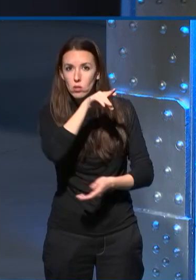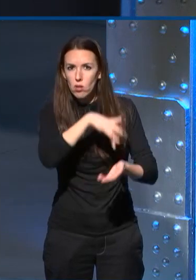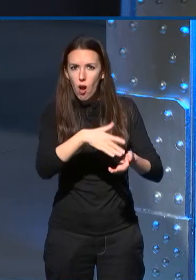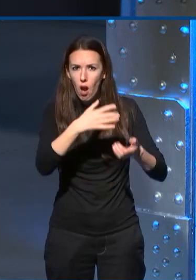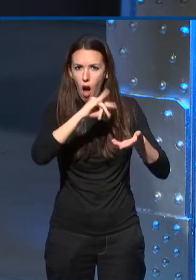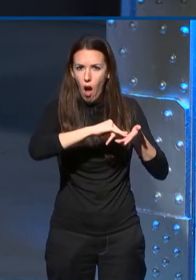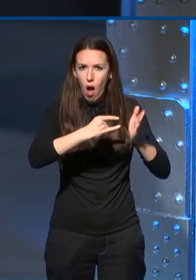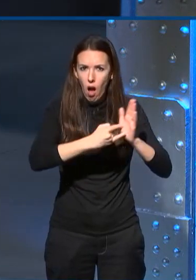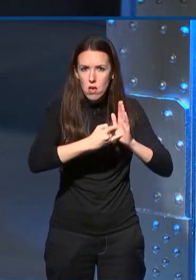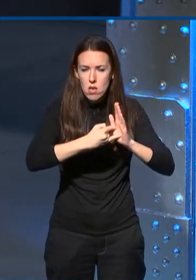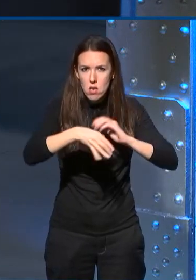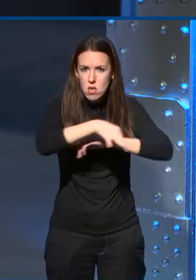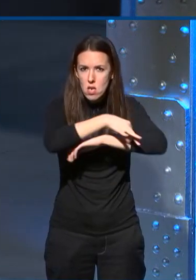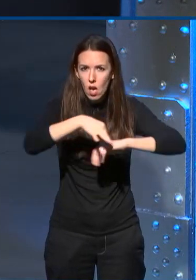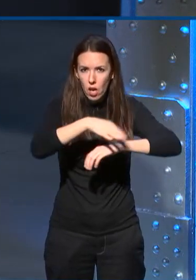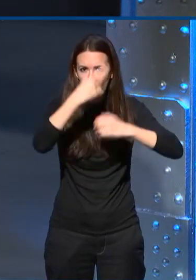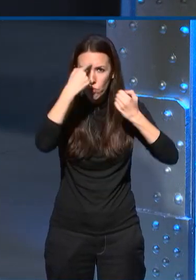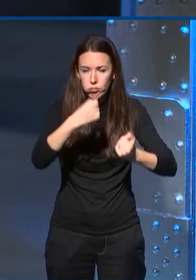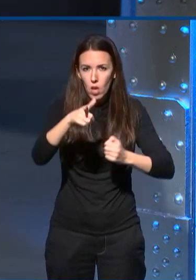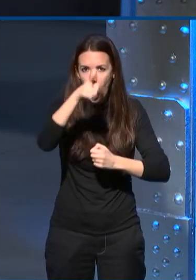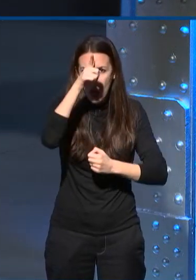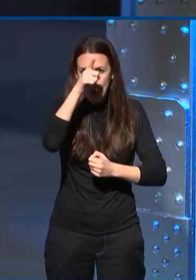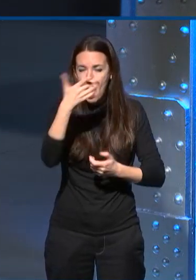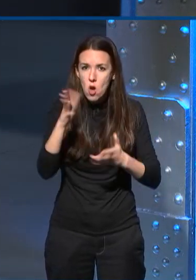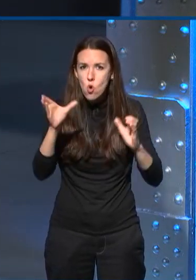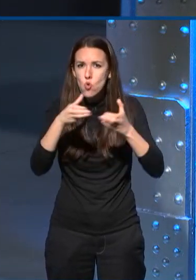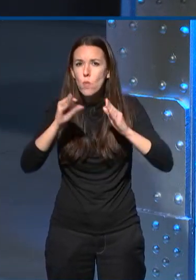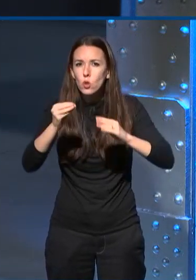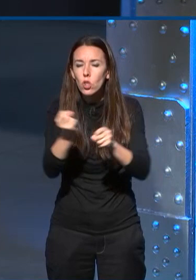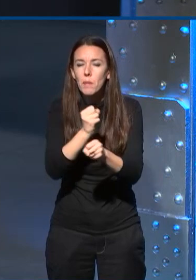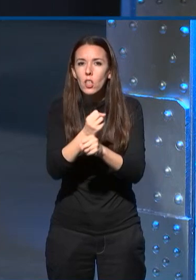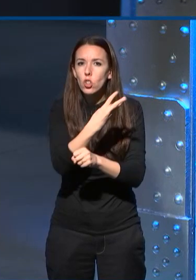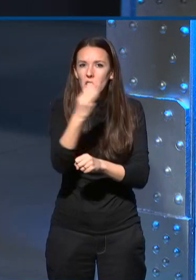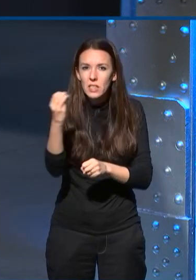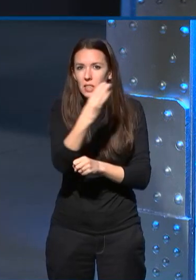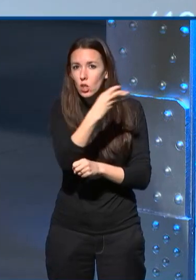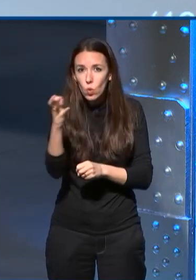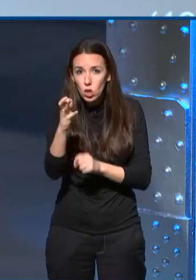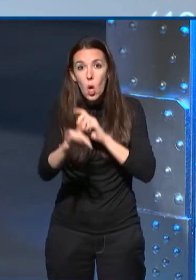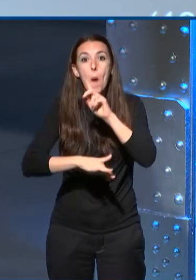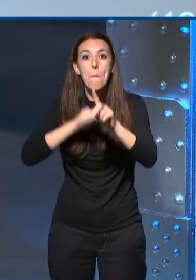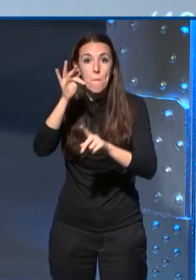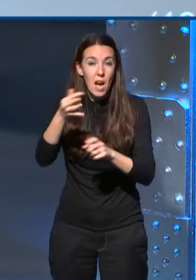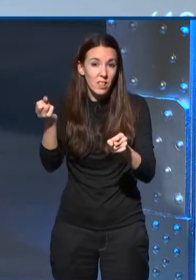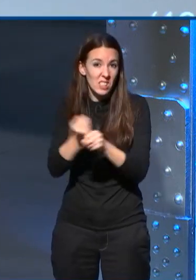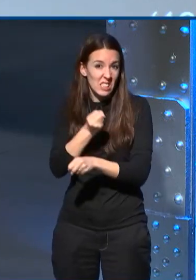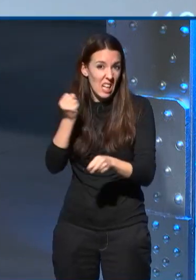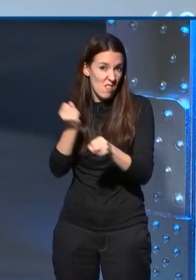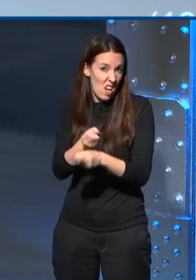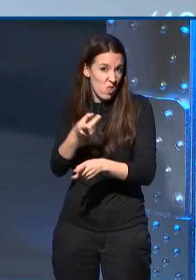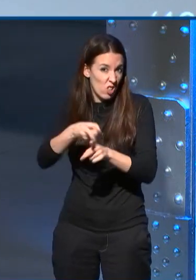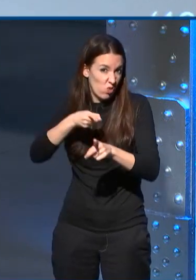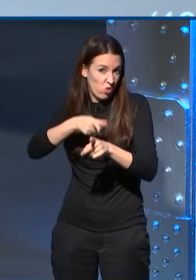ingeniero alemán que llevaba un grupo de unas 300, 400 personas, más los trabajadores, estos que se usaban